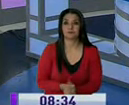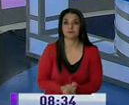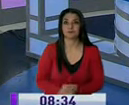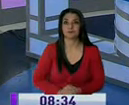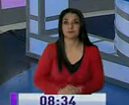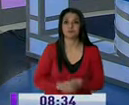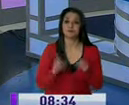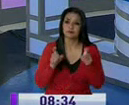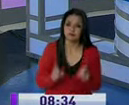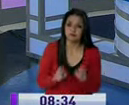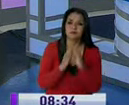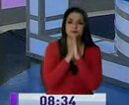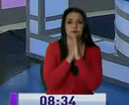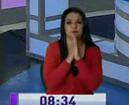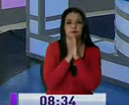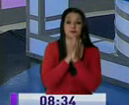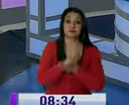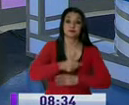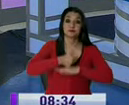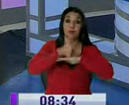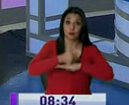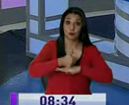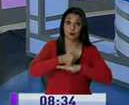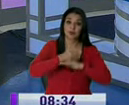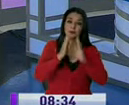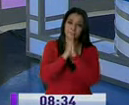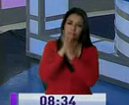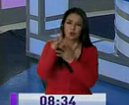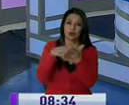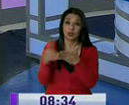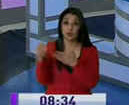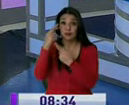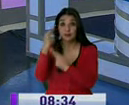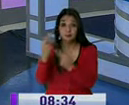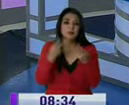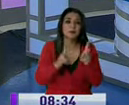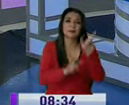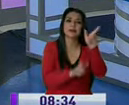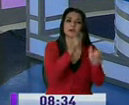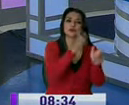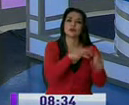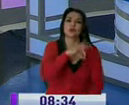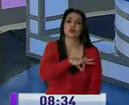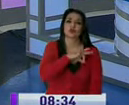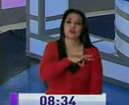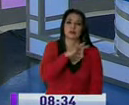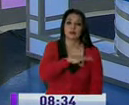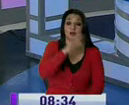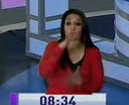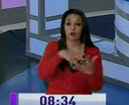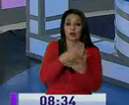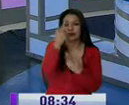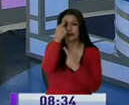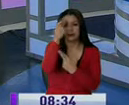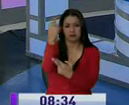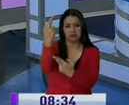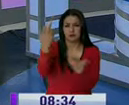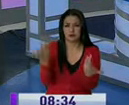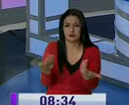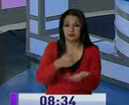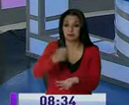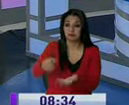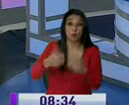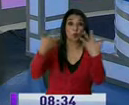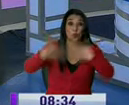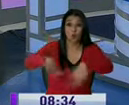Entonces hay que hacer ahí un llamado, como decimos, a la ciudadanía para que tome conciencia y saque la basura a los horarios que son y no en cualquier lado, que no ponga la basura